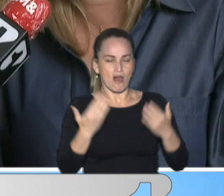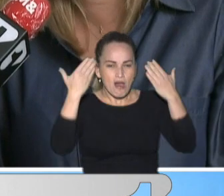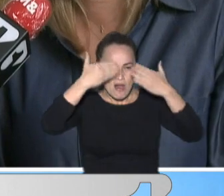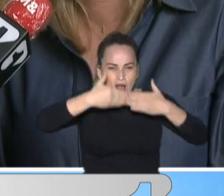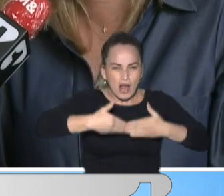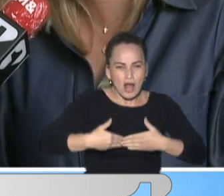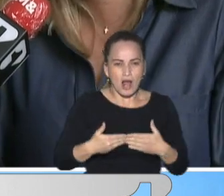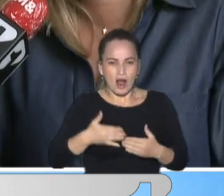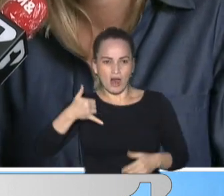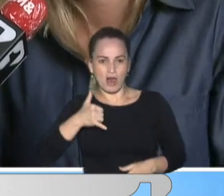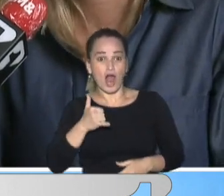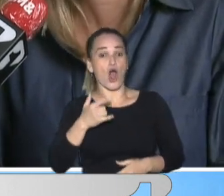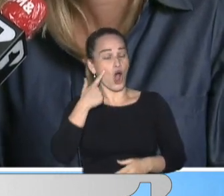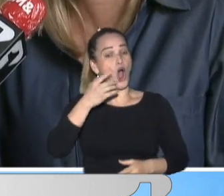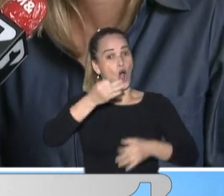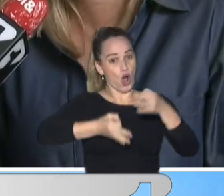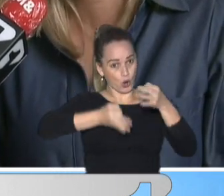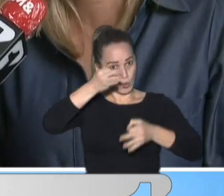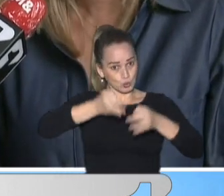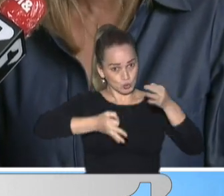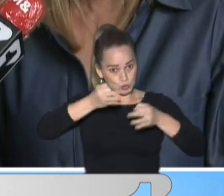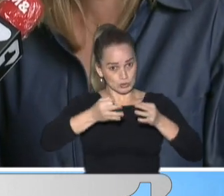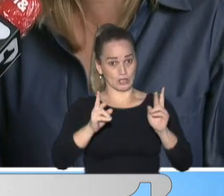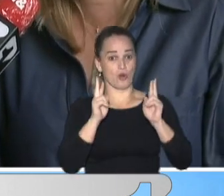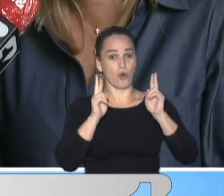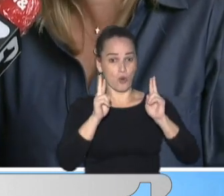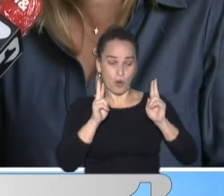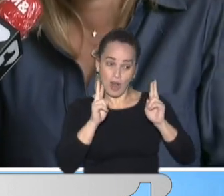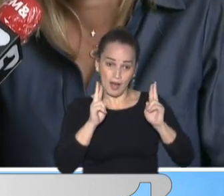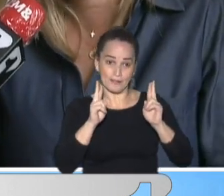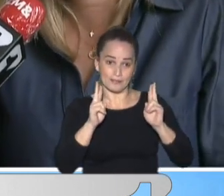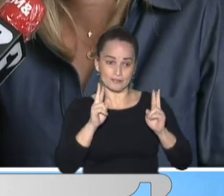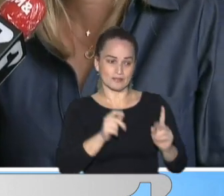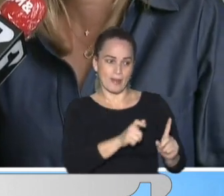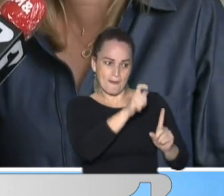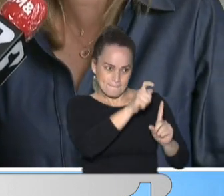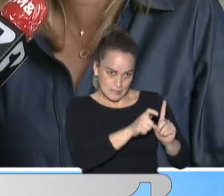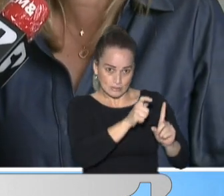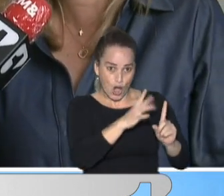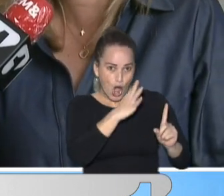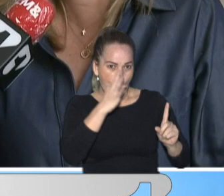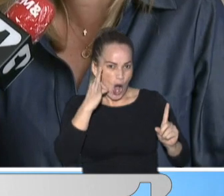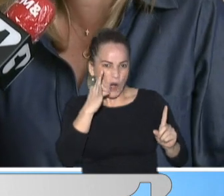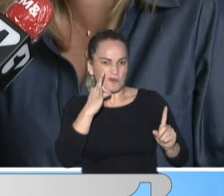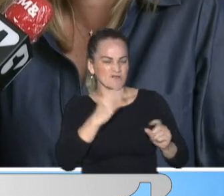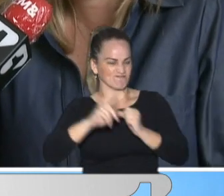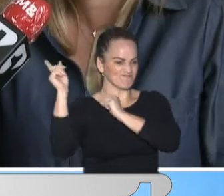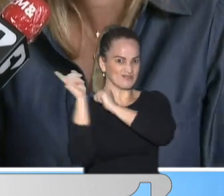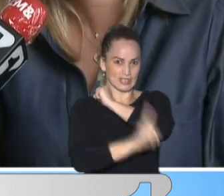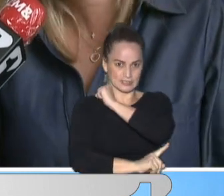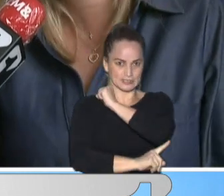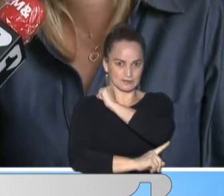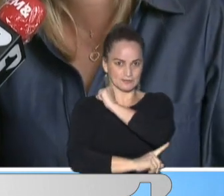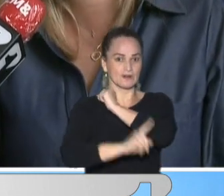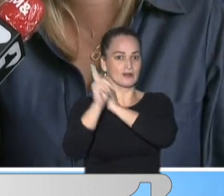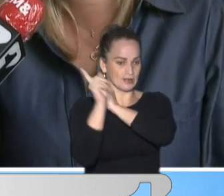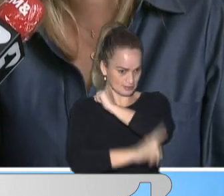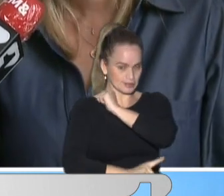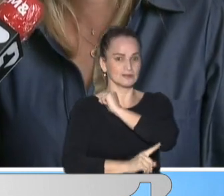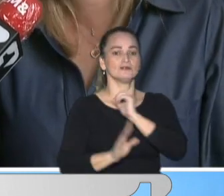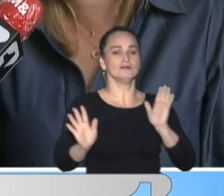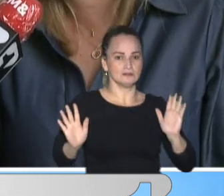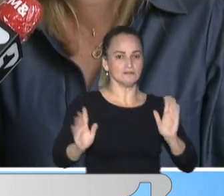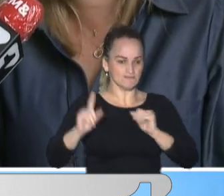que toda la justicia, si se demuestra que es verdad, caiga sobre y el peso sobre